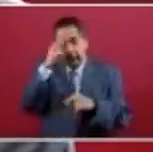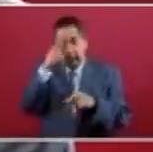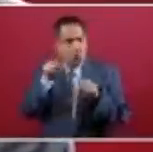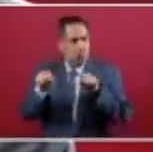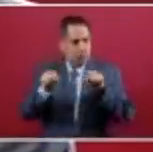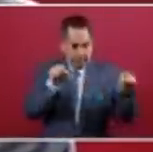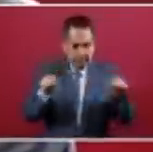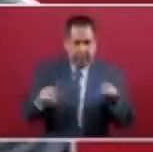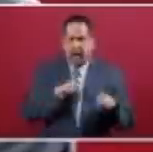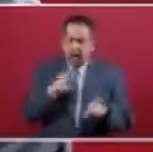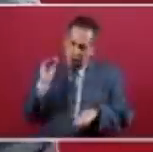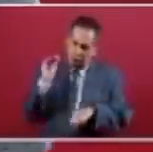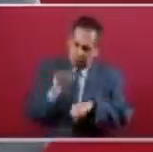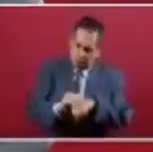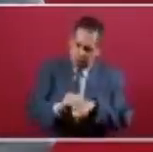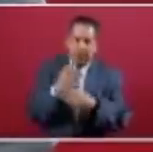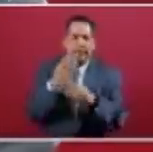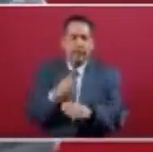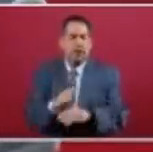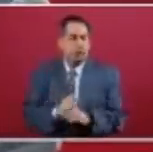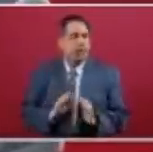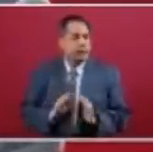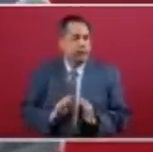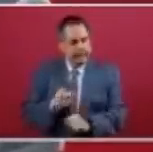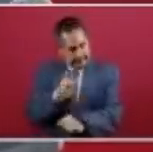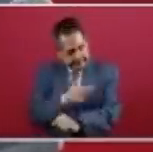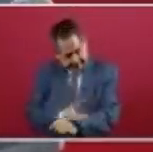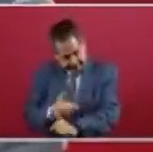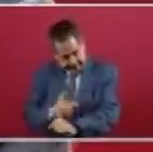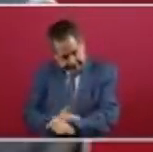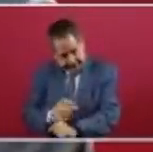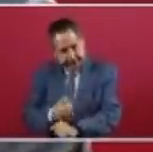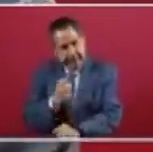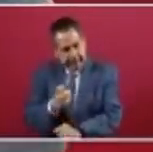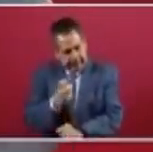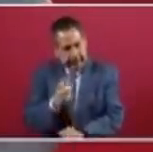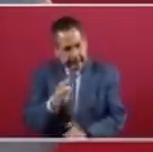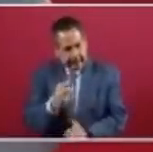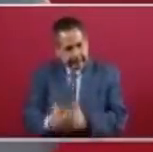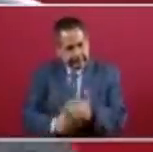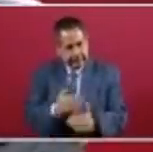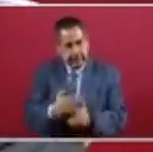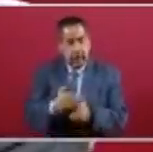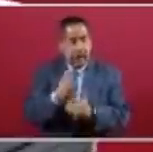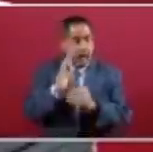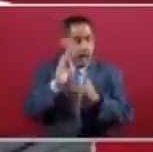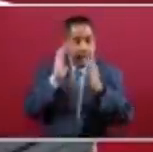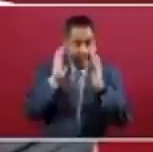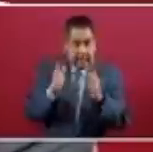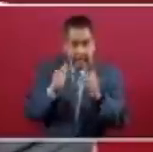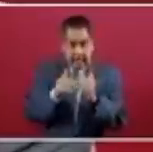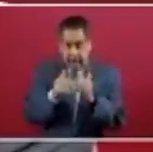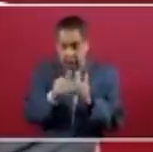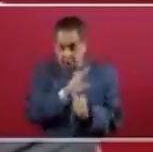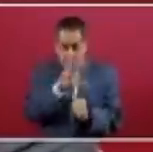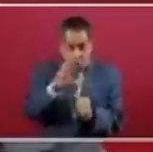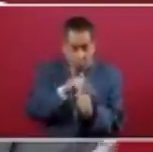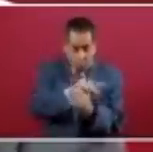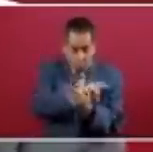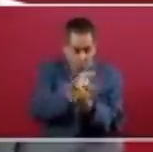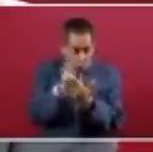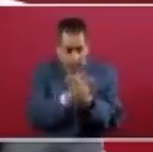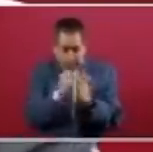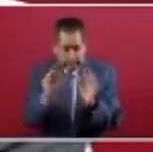México. Pero estamos en eso. Cuando se tenga ya completo el programa y